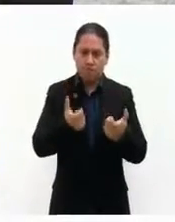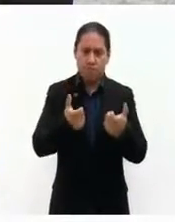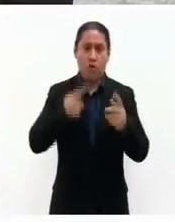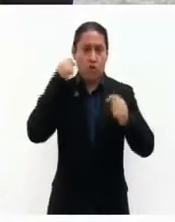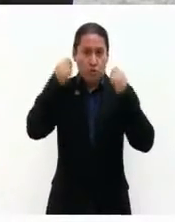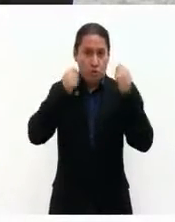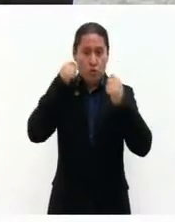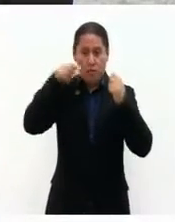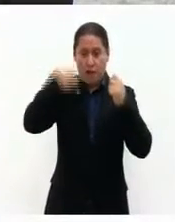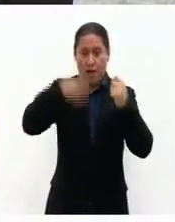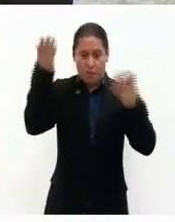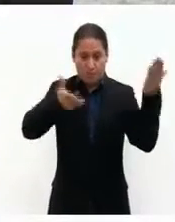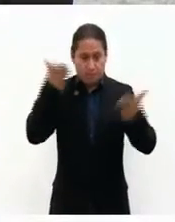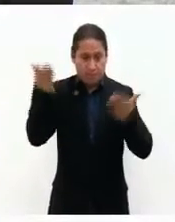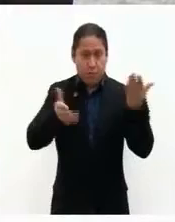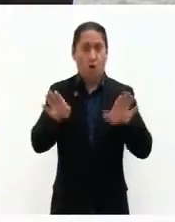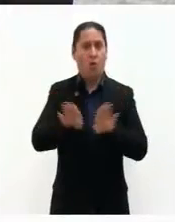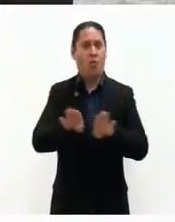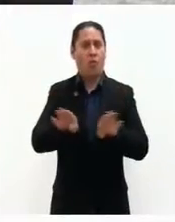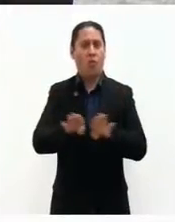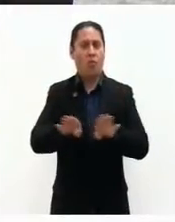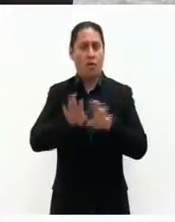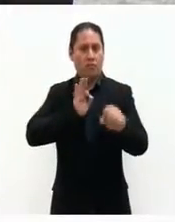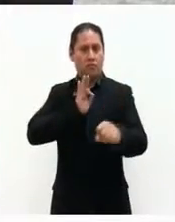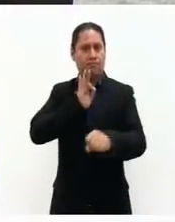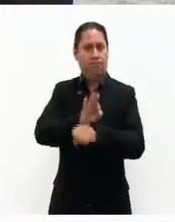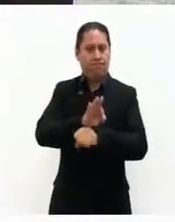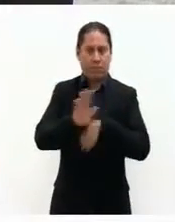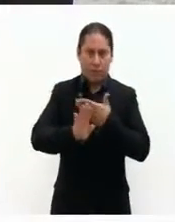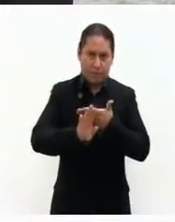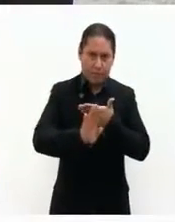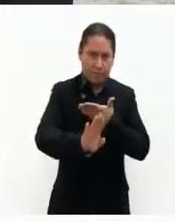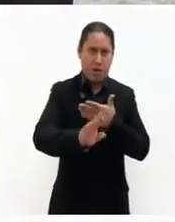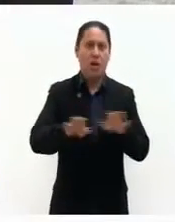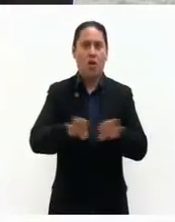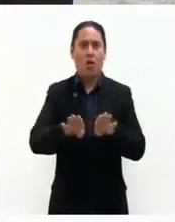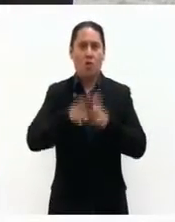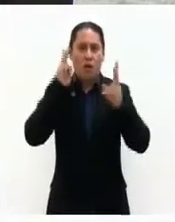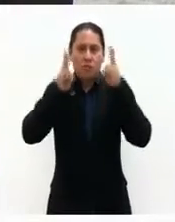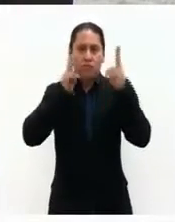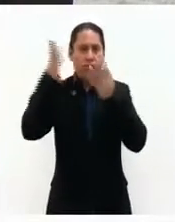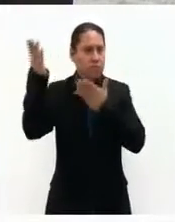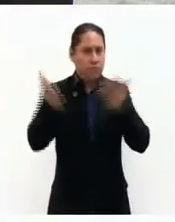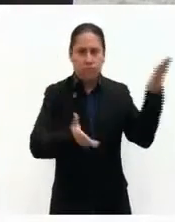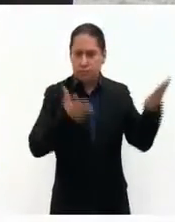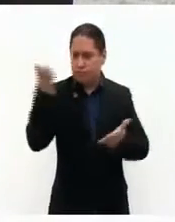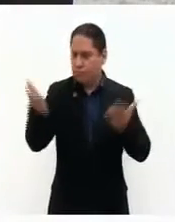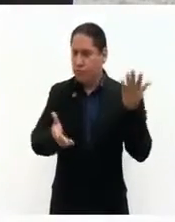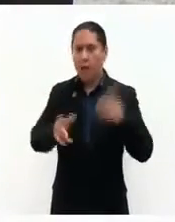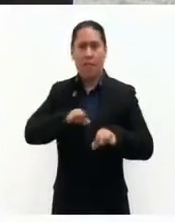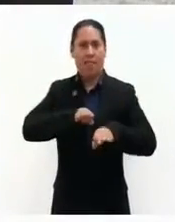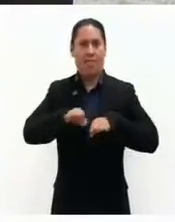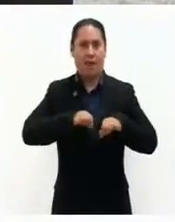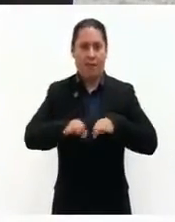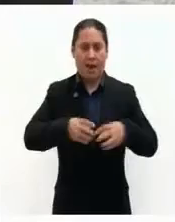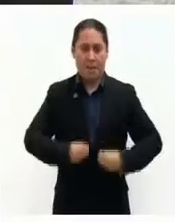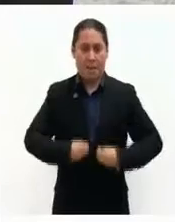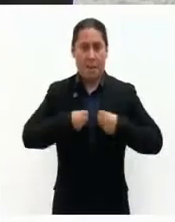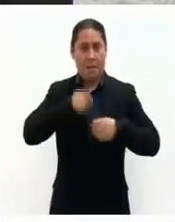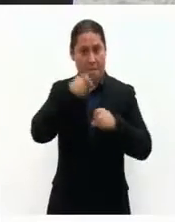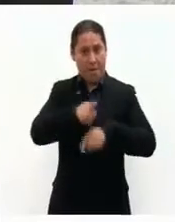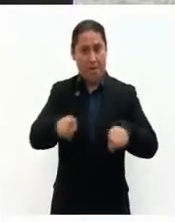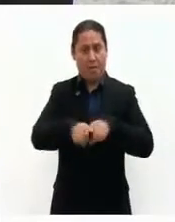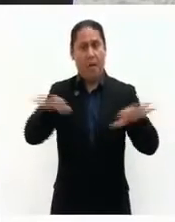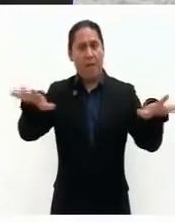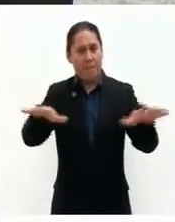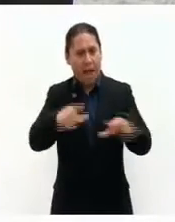sector turístico, sustentadas en la prevención y seguridad sanitaria de visitantes y de quienes trabajan y viven de esa